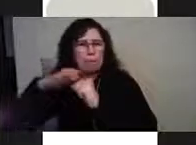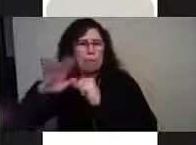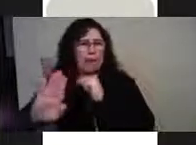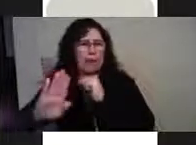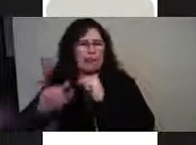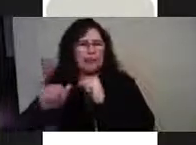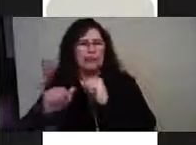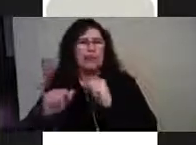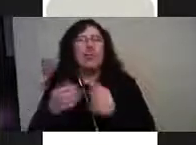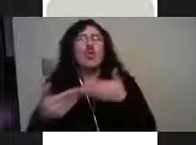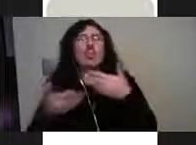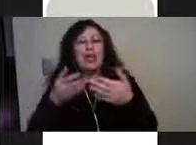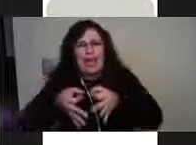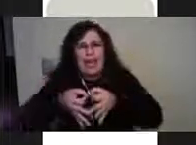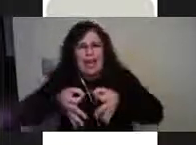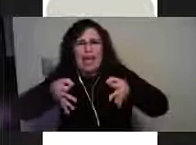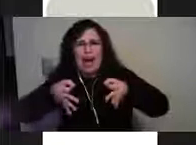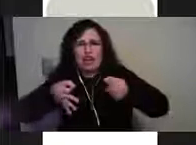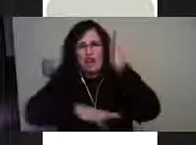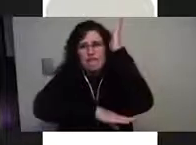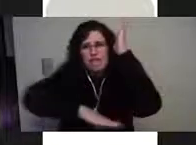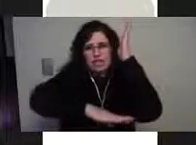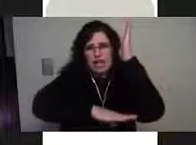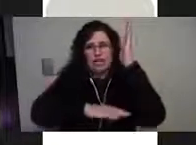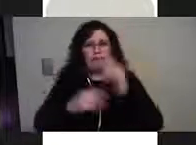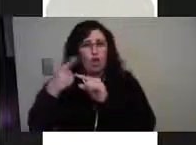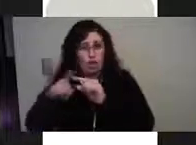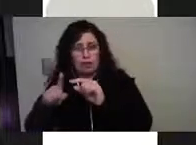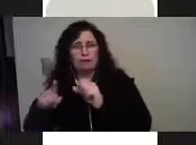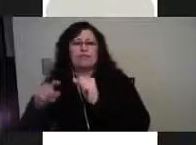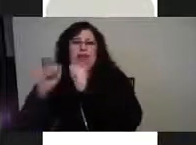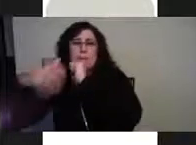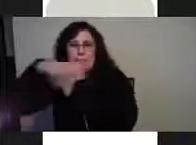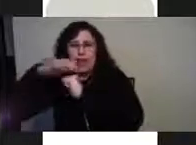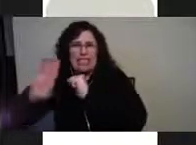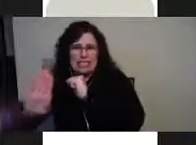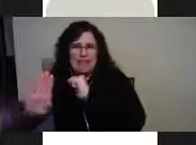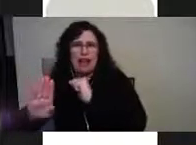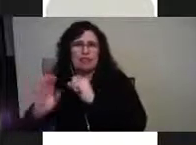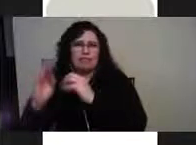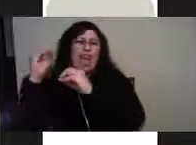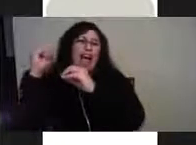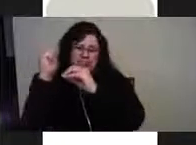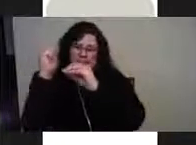nivel de ganglios basales, ¿ya? Y parálisis cerebral que presentan lesión a nivel del cerebelo.